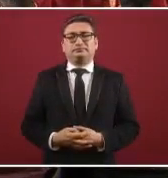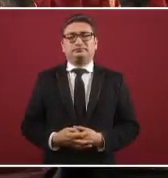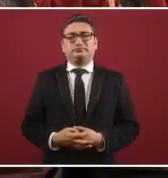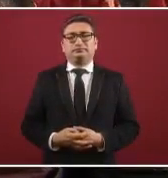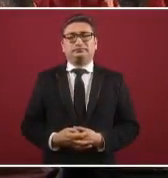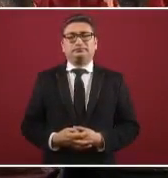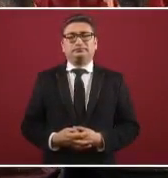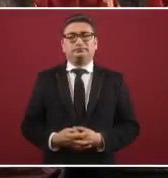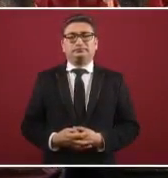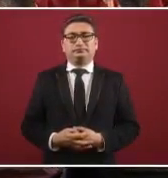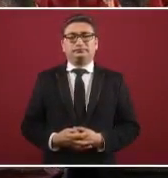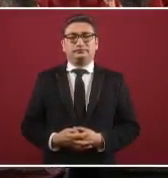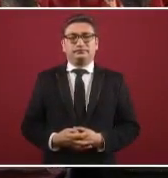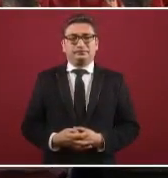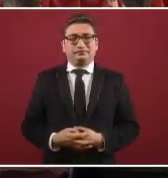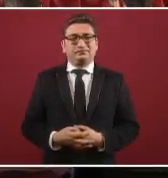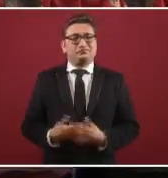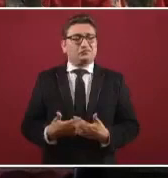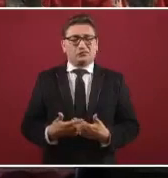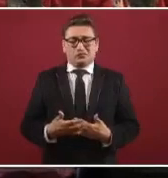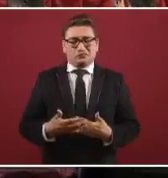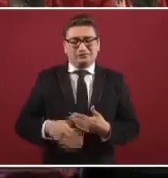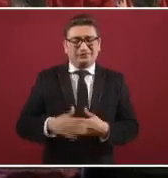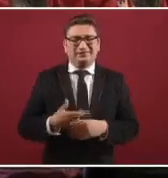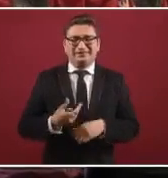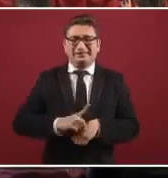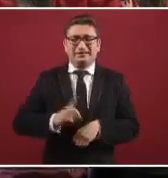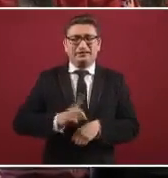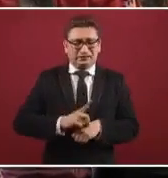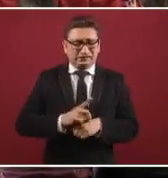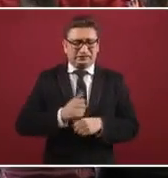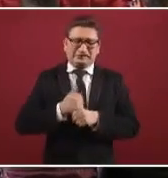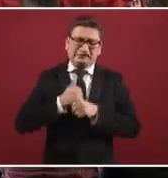se sufra menos.